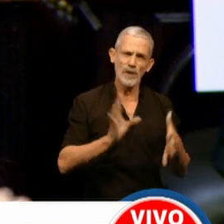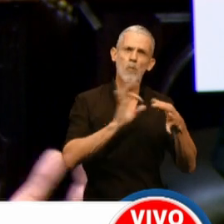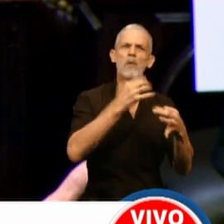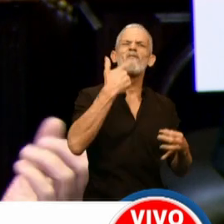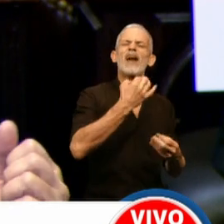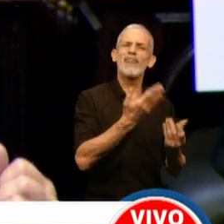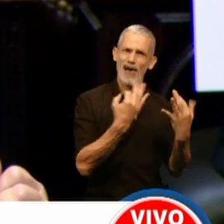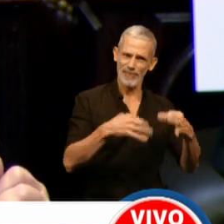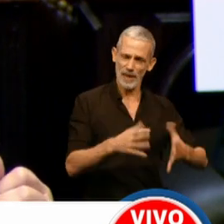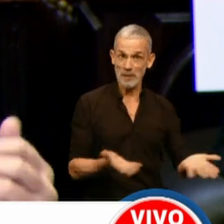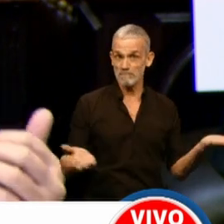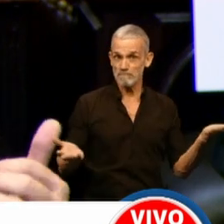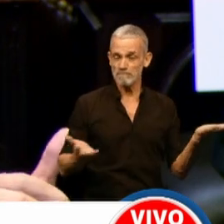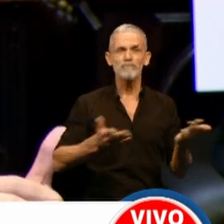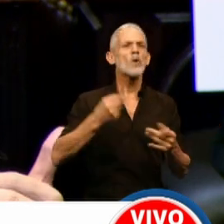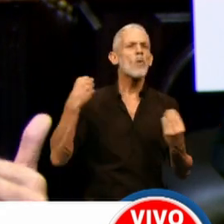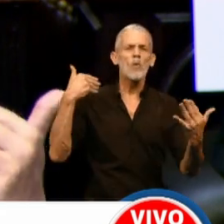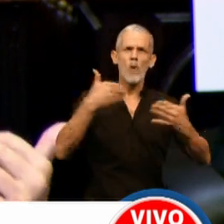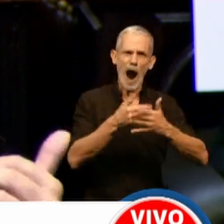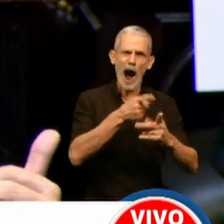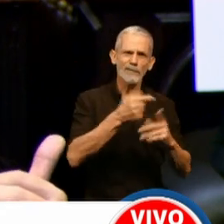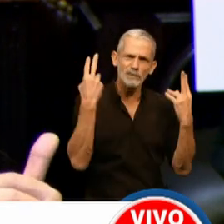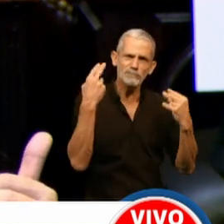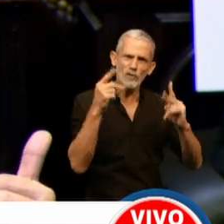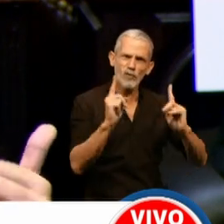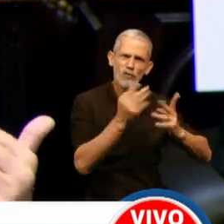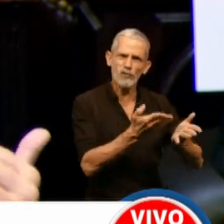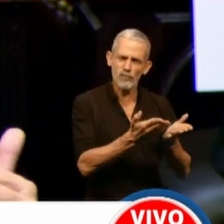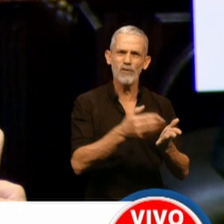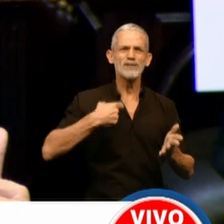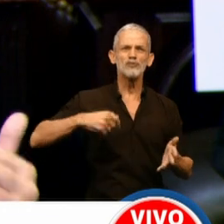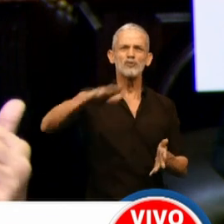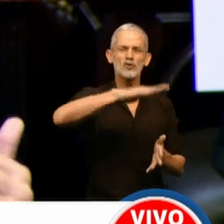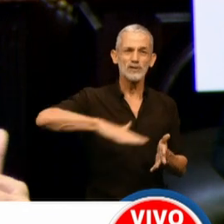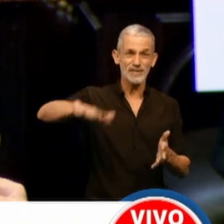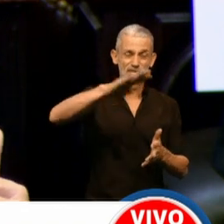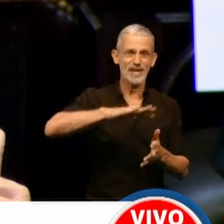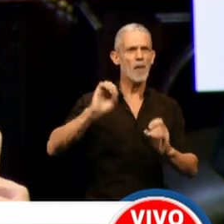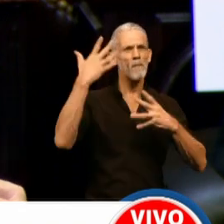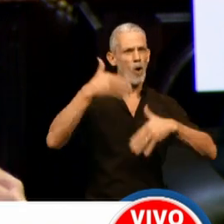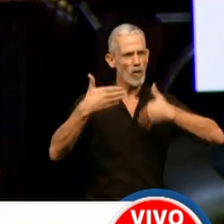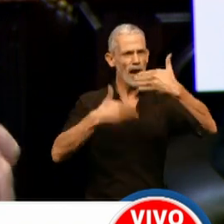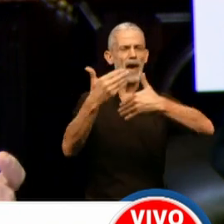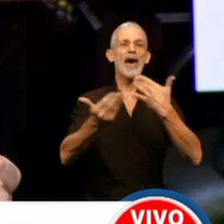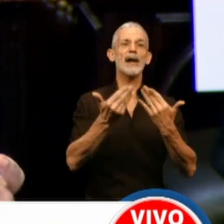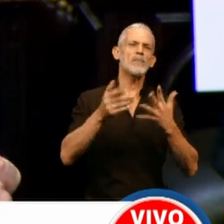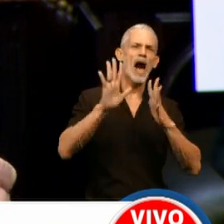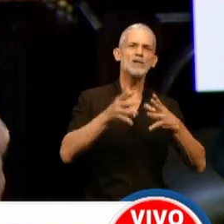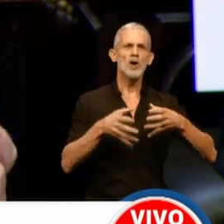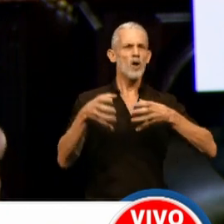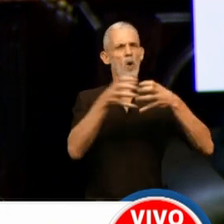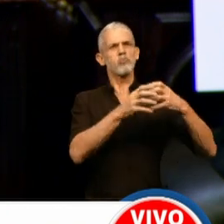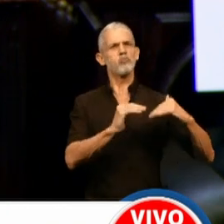cómo es esto desde cuándo vamos a seguir sosteniendo en la sociedad en la sociedad moderna una casta